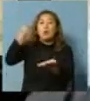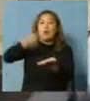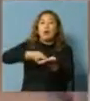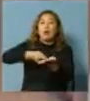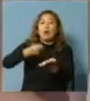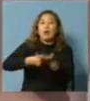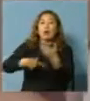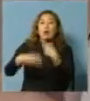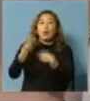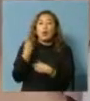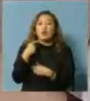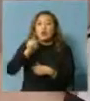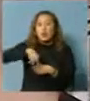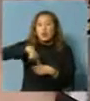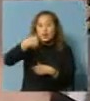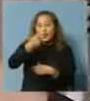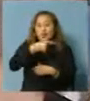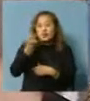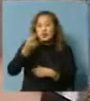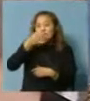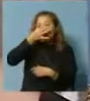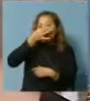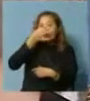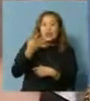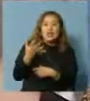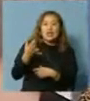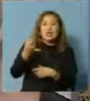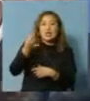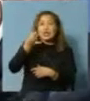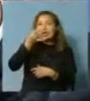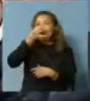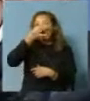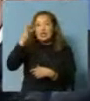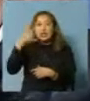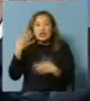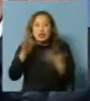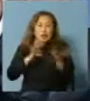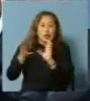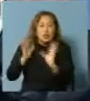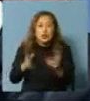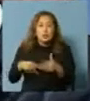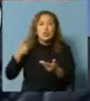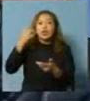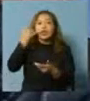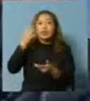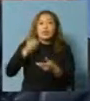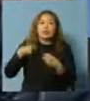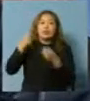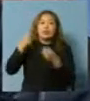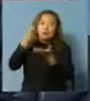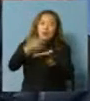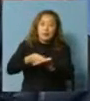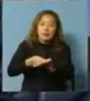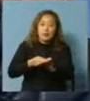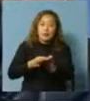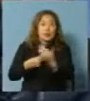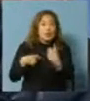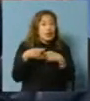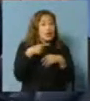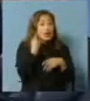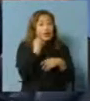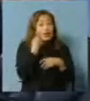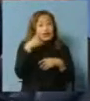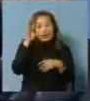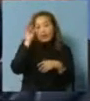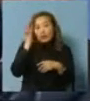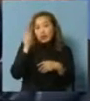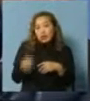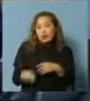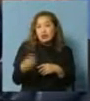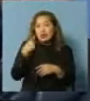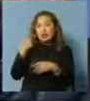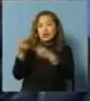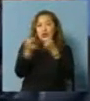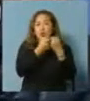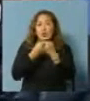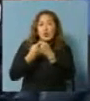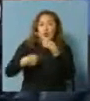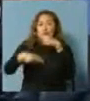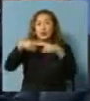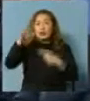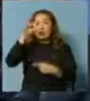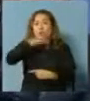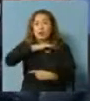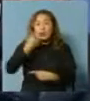liquidación en la semana que va entre el 20 y el 25 de mayo. Atento a lo que hemos hablado en paritaria y que técnicamente se dio la